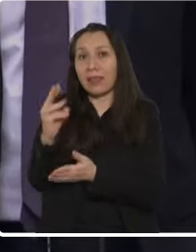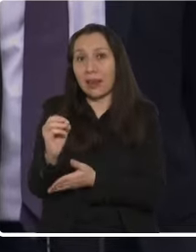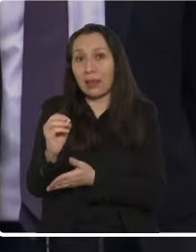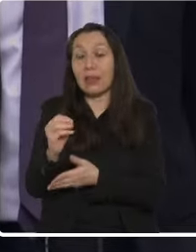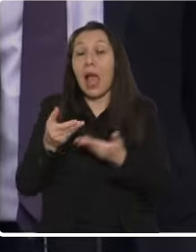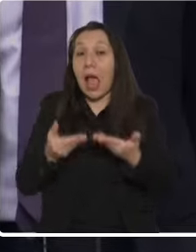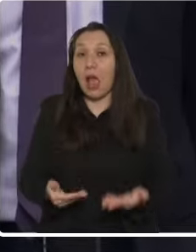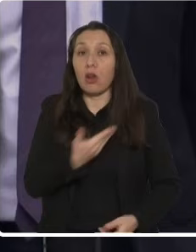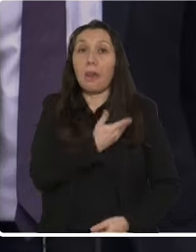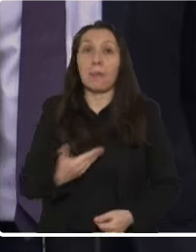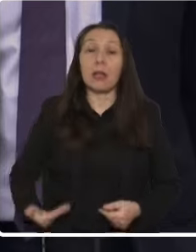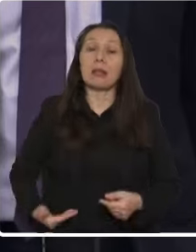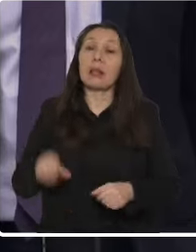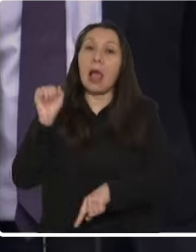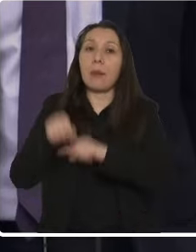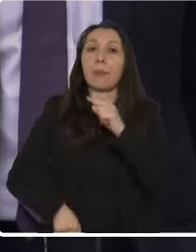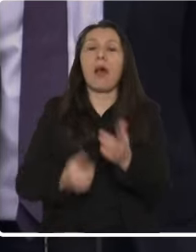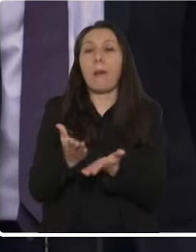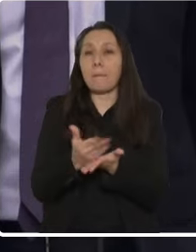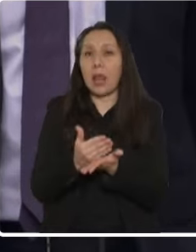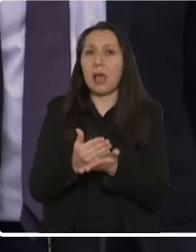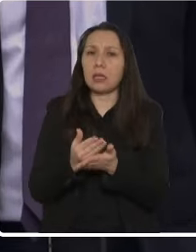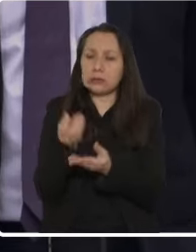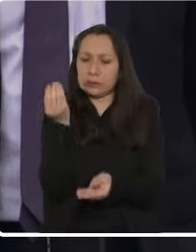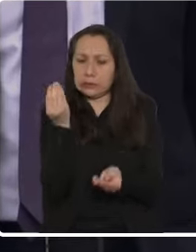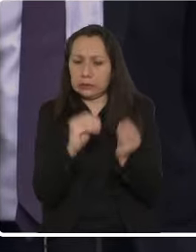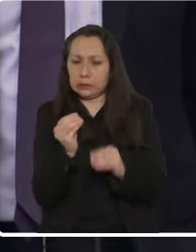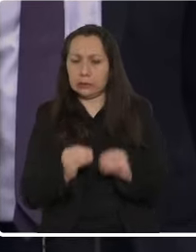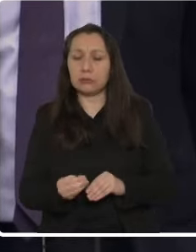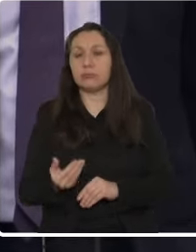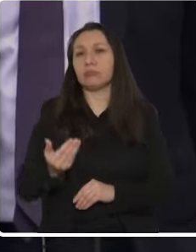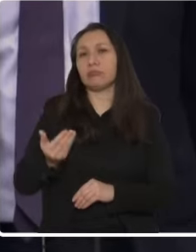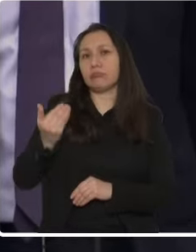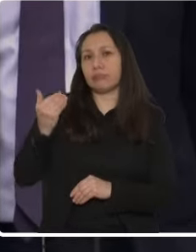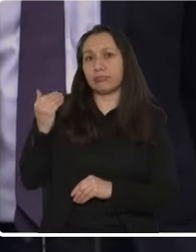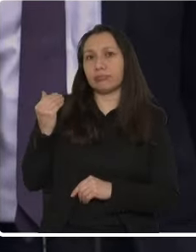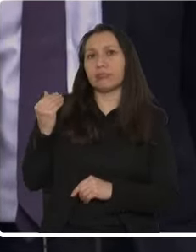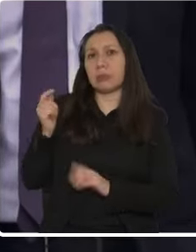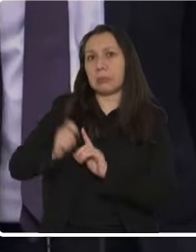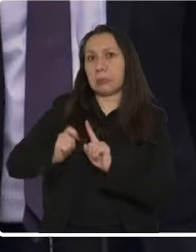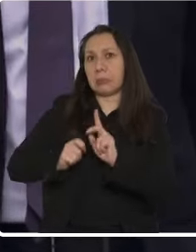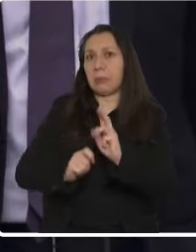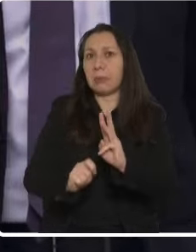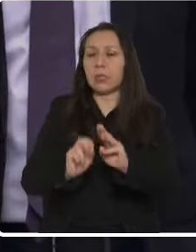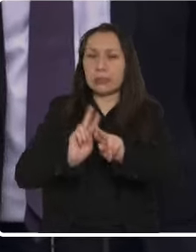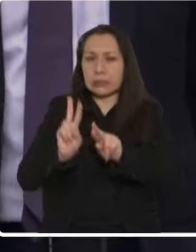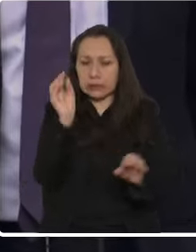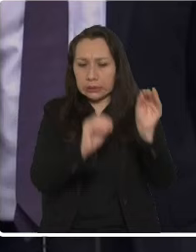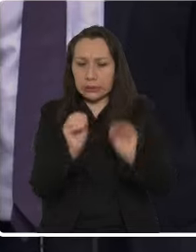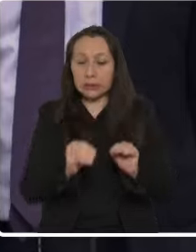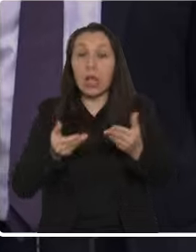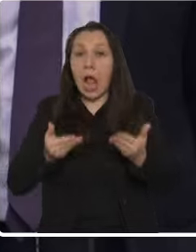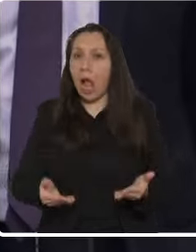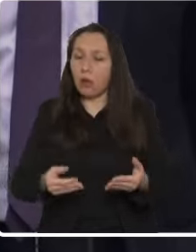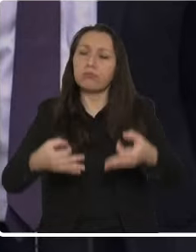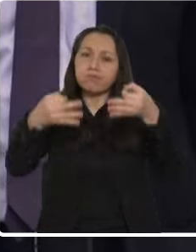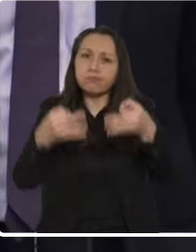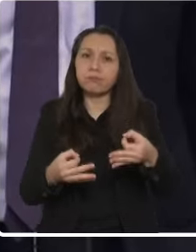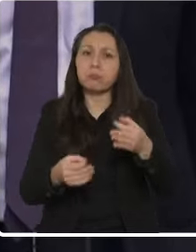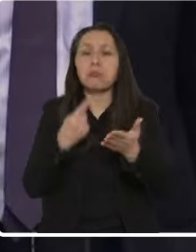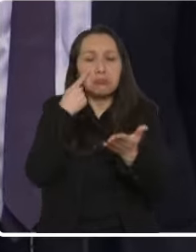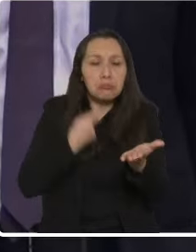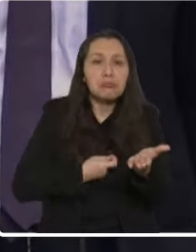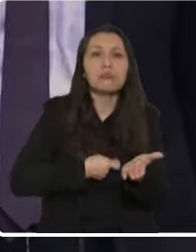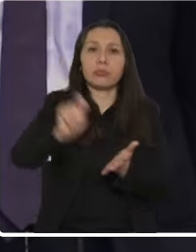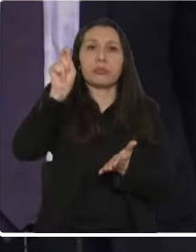que hoy día el presidente aprobó es un plan que se ha estado formulando hace ya varios meses y que hoy día se le dio definitivamente el